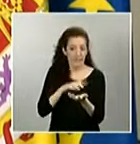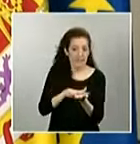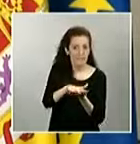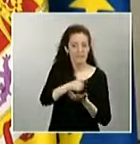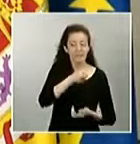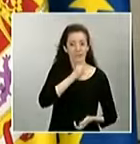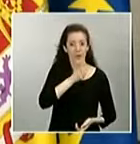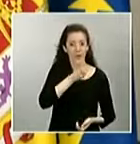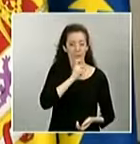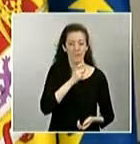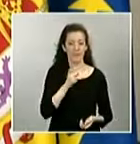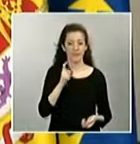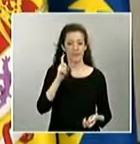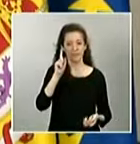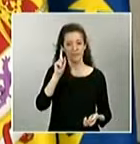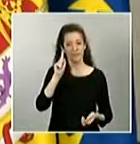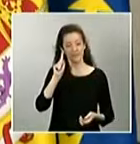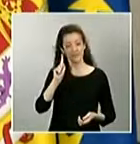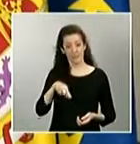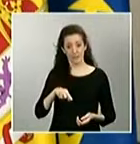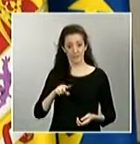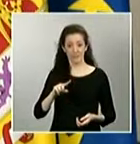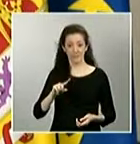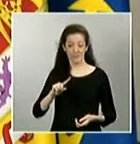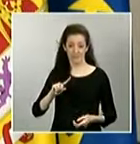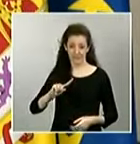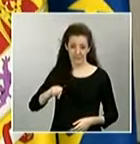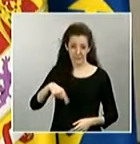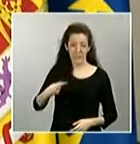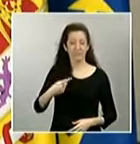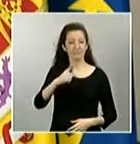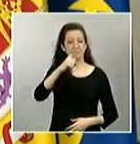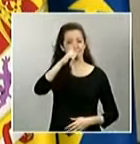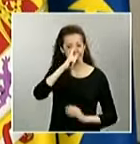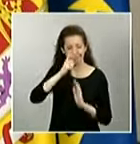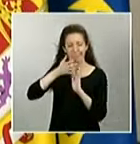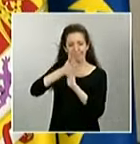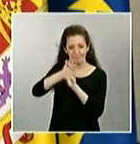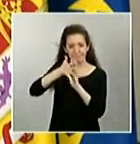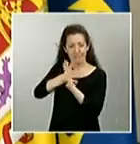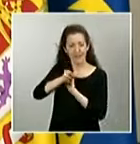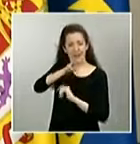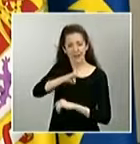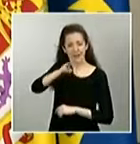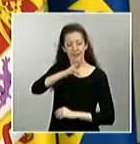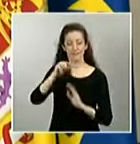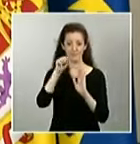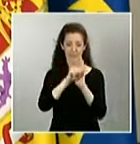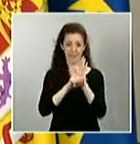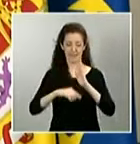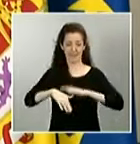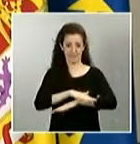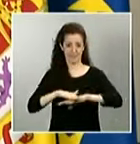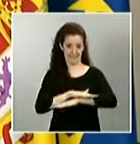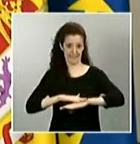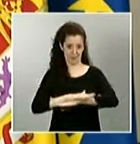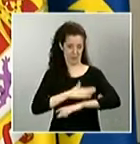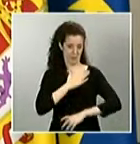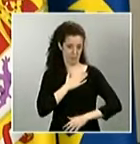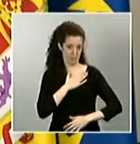pasar a recordar porque me parece que es bueno todas las medidas que se han ido adoptando en el ámbito del Ministerio y recopilarlas de determinada